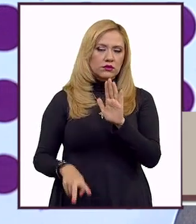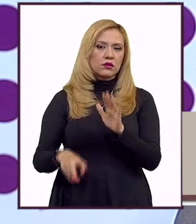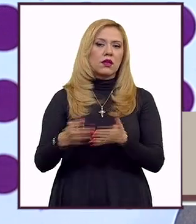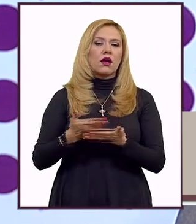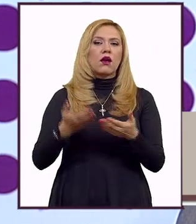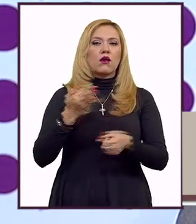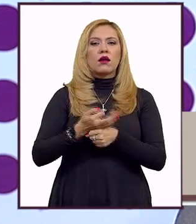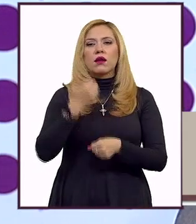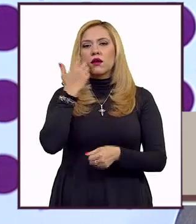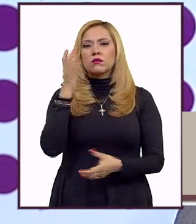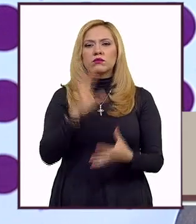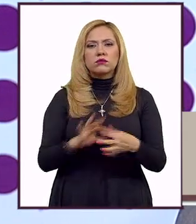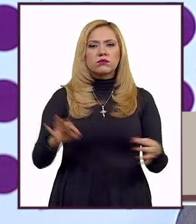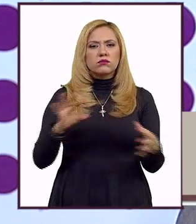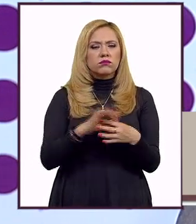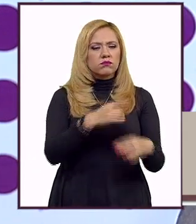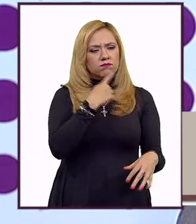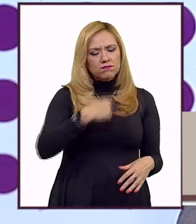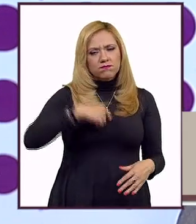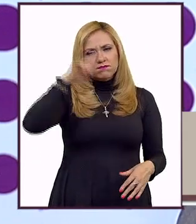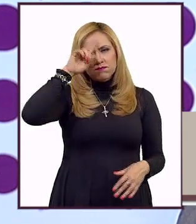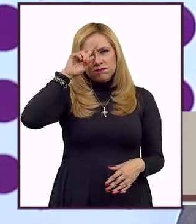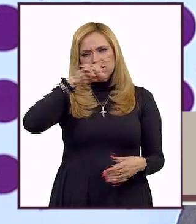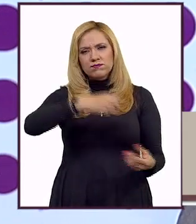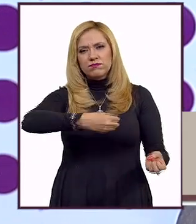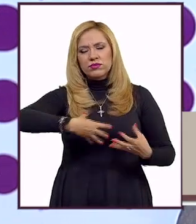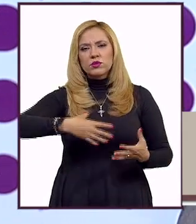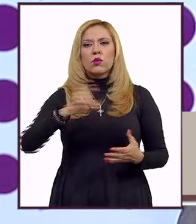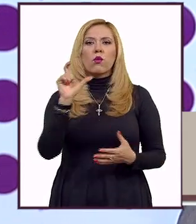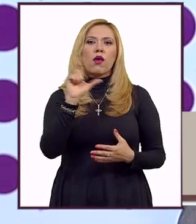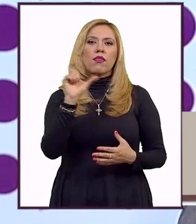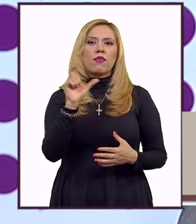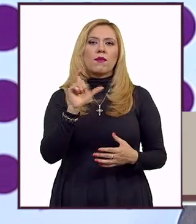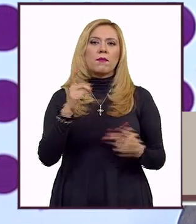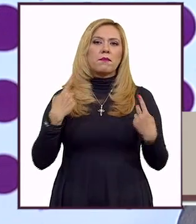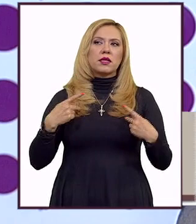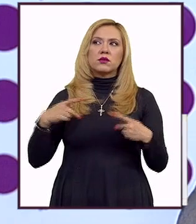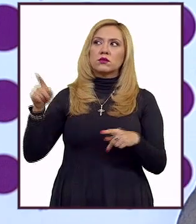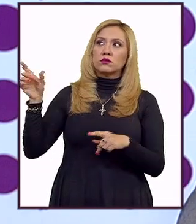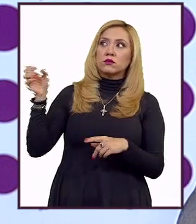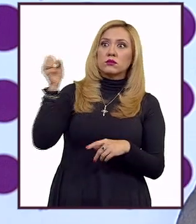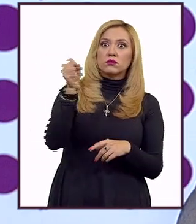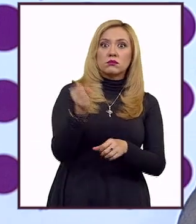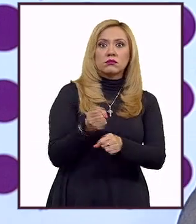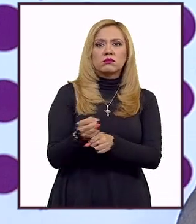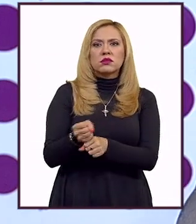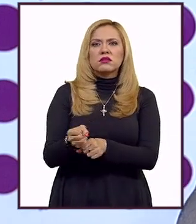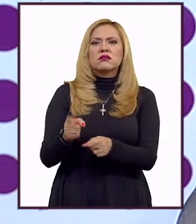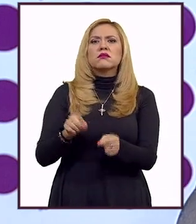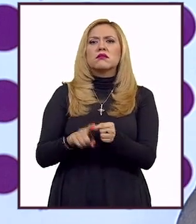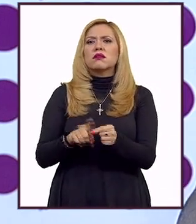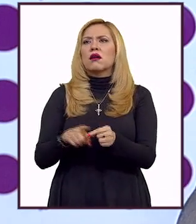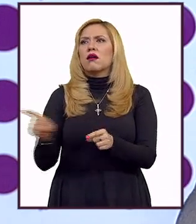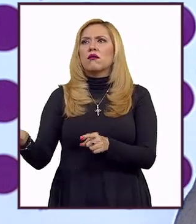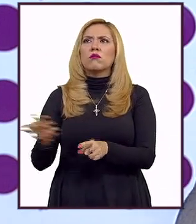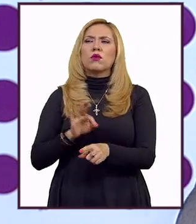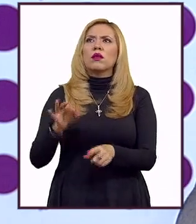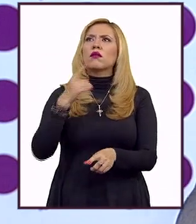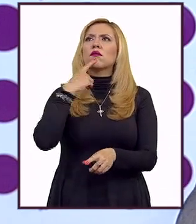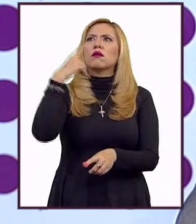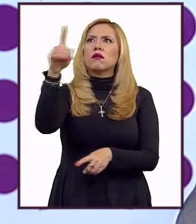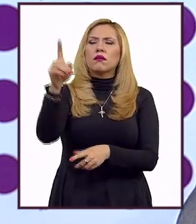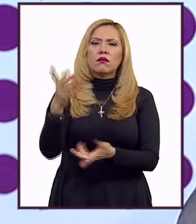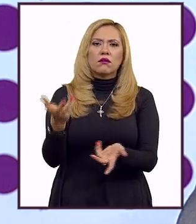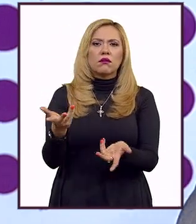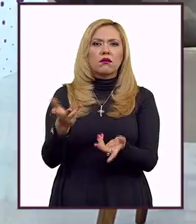Sara, me gustaría saber que nos pudieras orientar a quien nos ve. Cuando alguien es objeto de tortura, ¿ante quién puede acudir? ¿Y qué